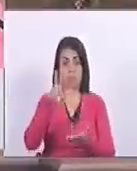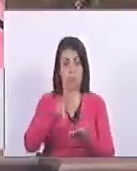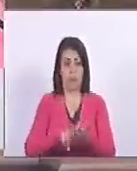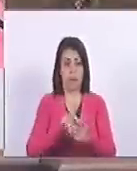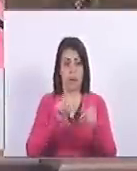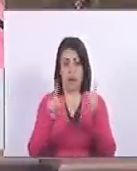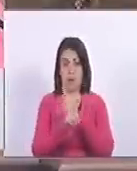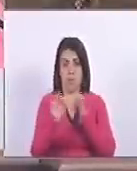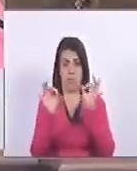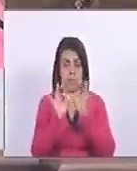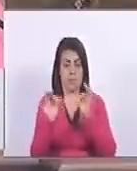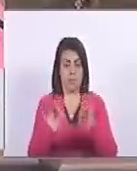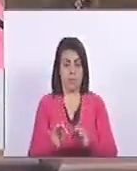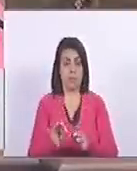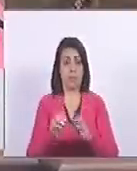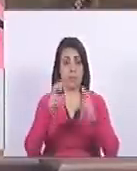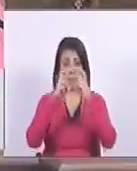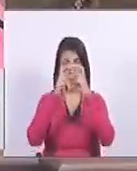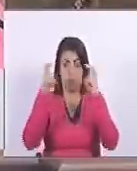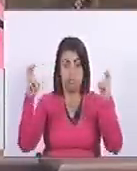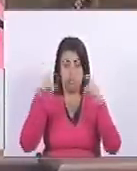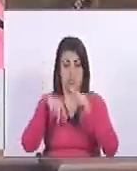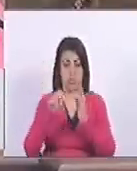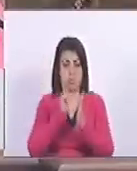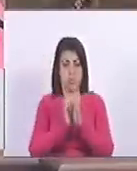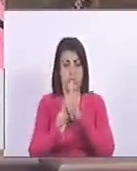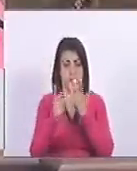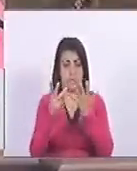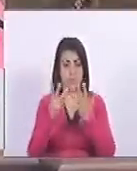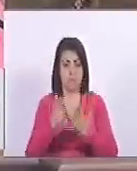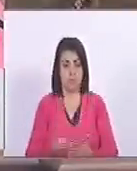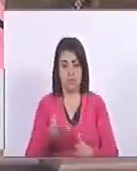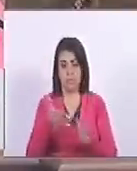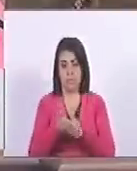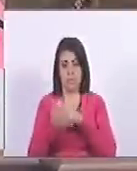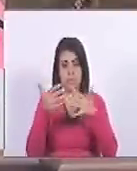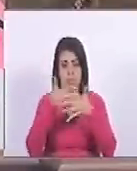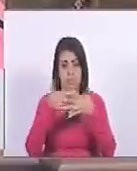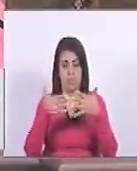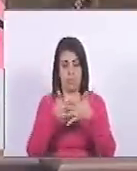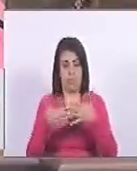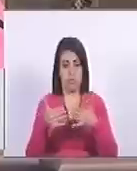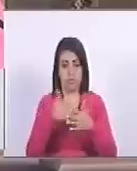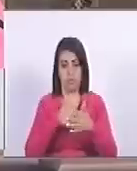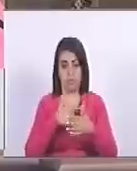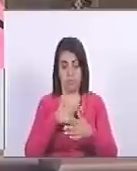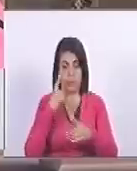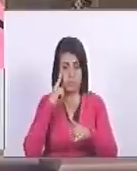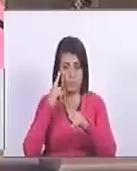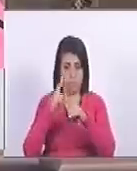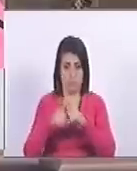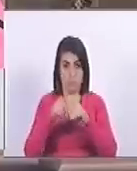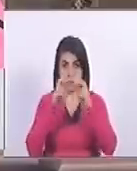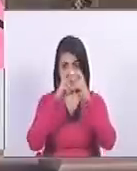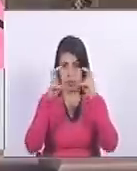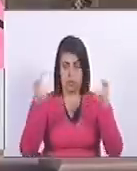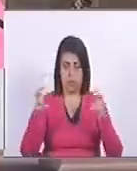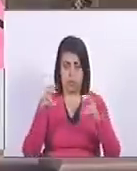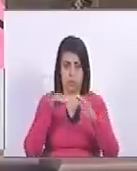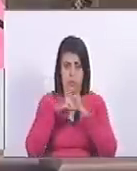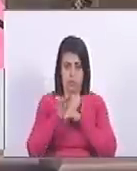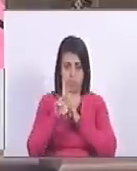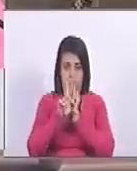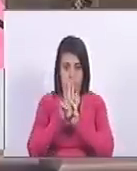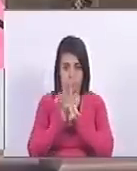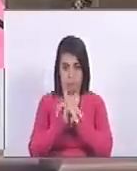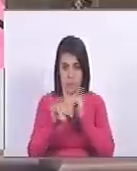sin modificación el epígrafe del artículo 8, el cual queda redactado en los siguientes términos. Epígrafe, reserva legal.